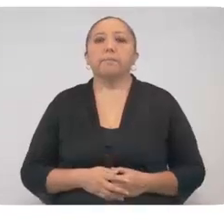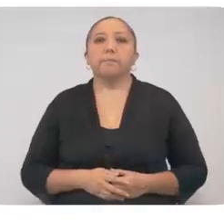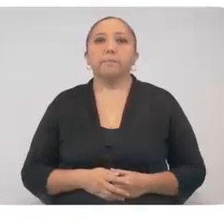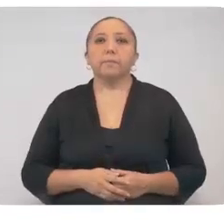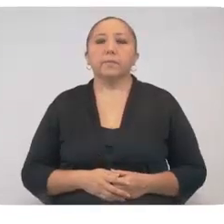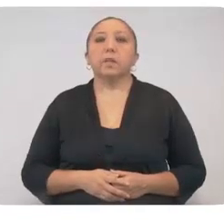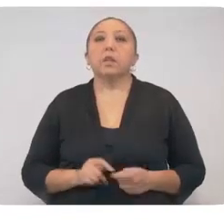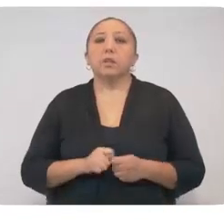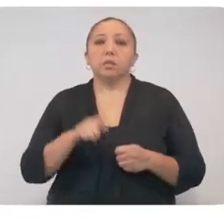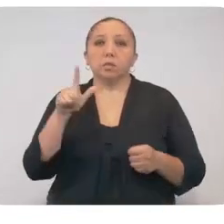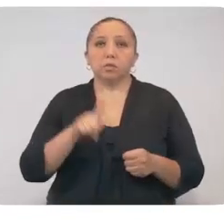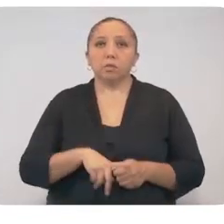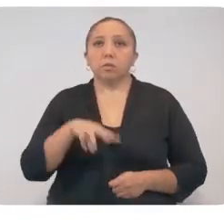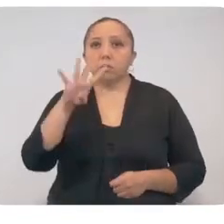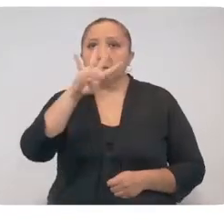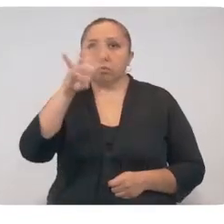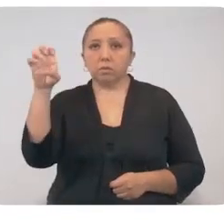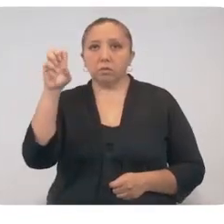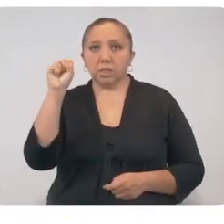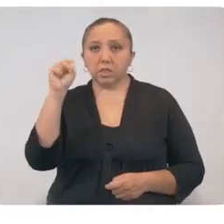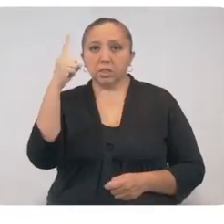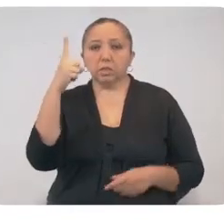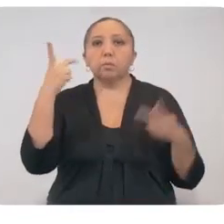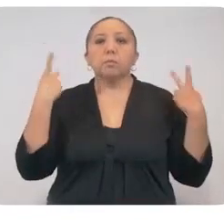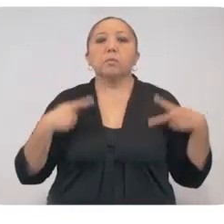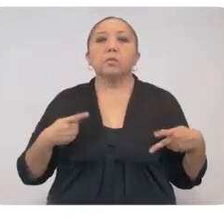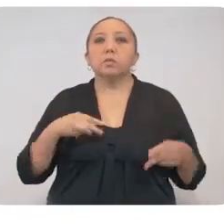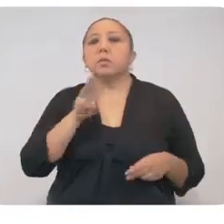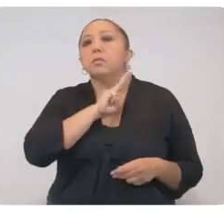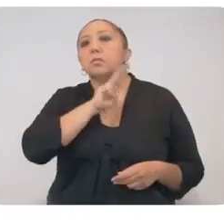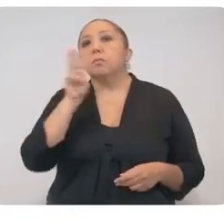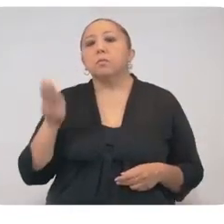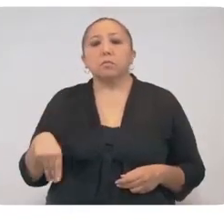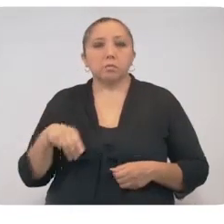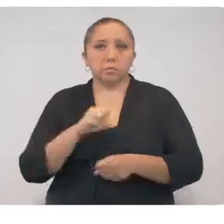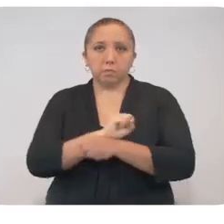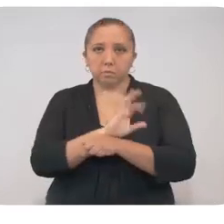son 461 personas las fallecidas a causa del coronavirus.